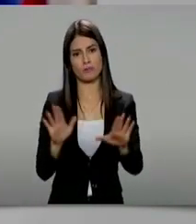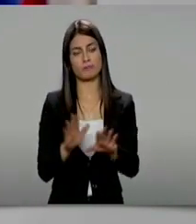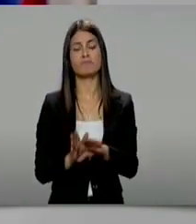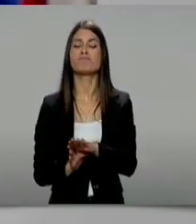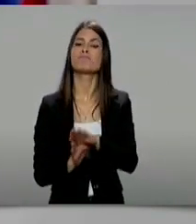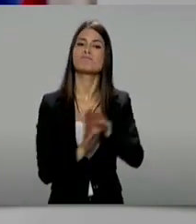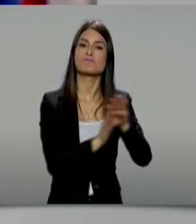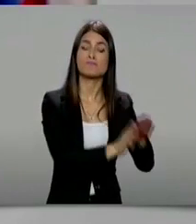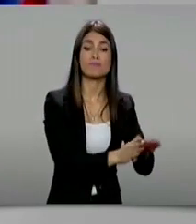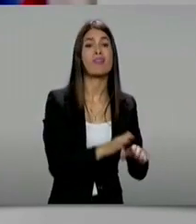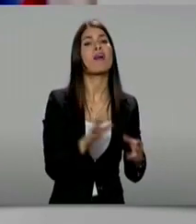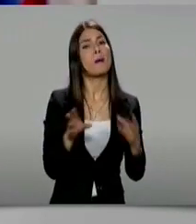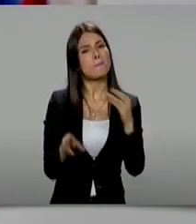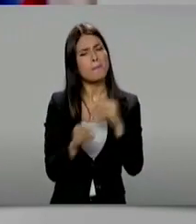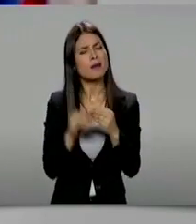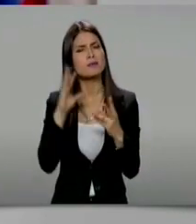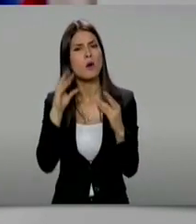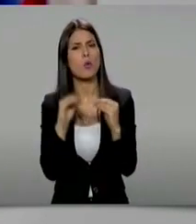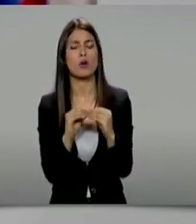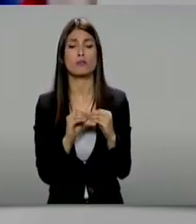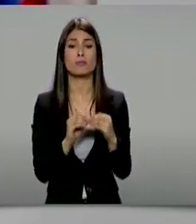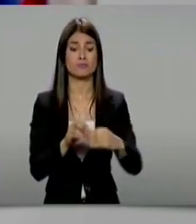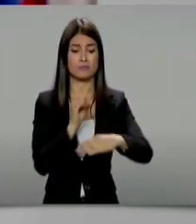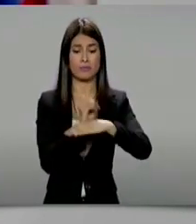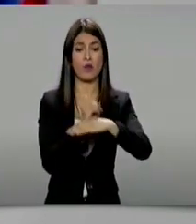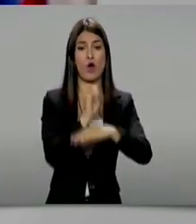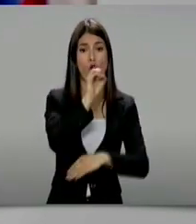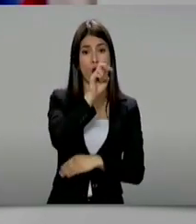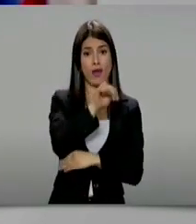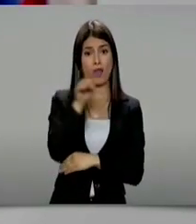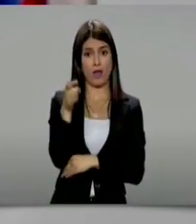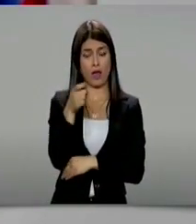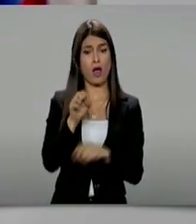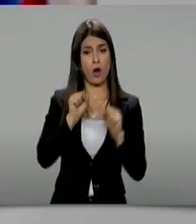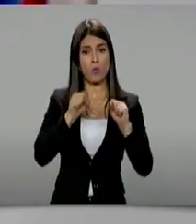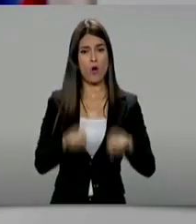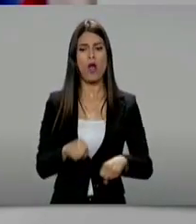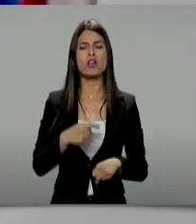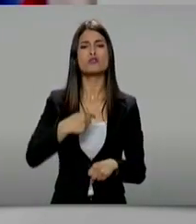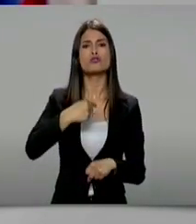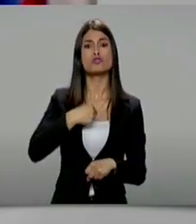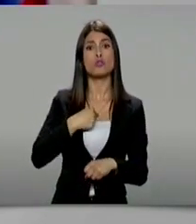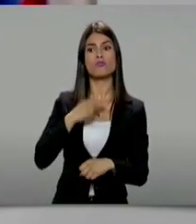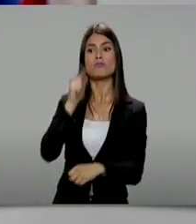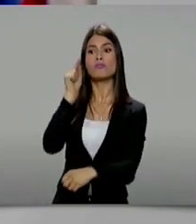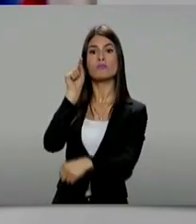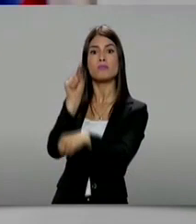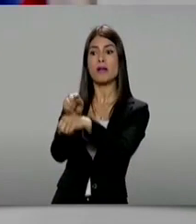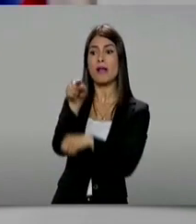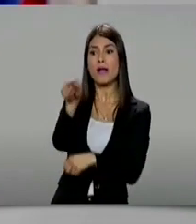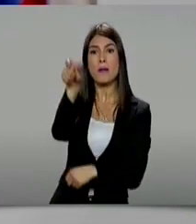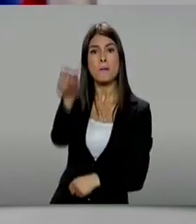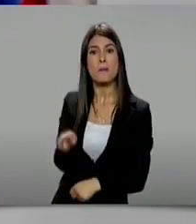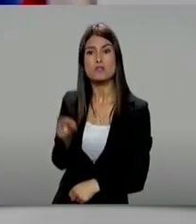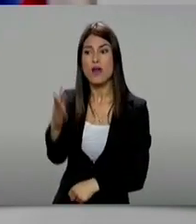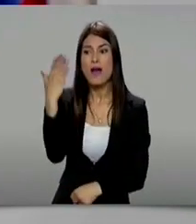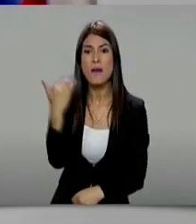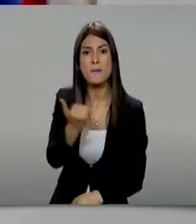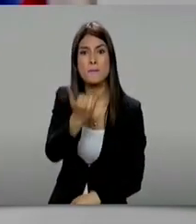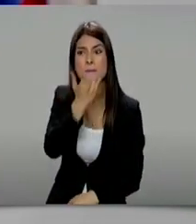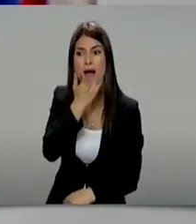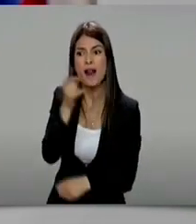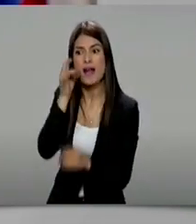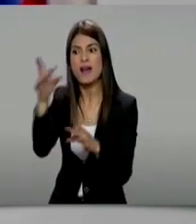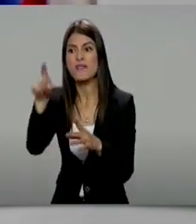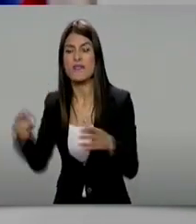ongs no podrán actuar como Fiscales y acusar solo presentar información que será valorada